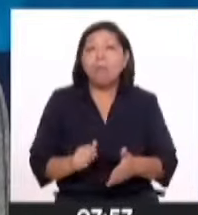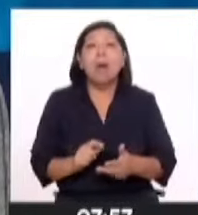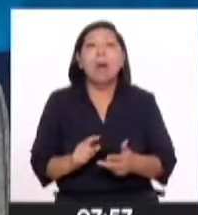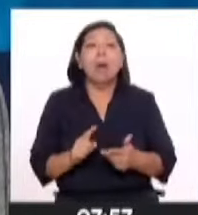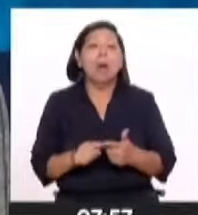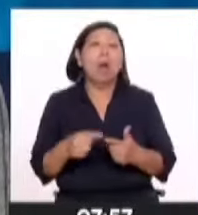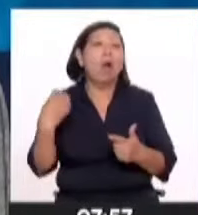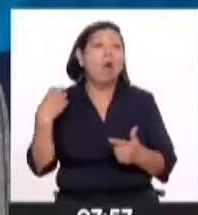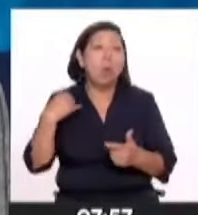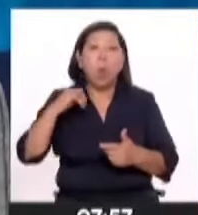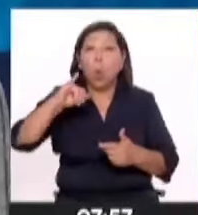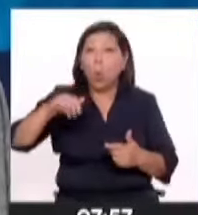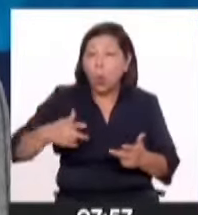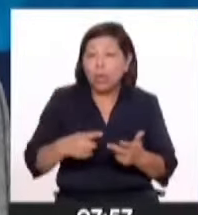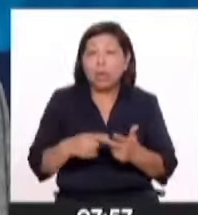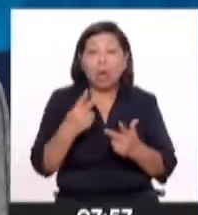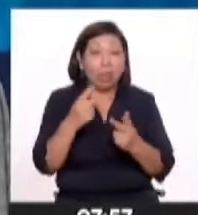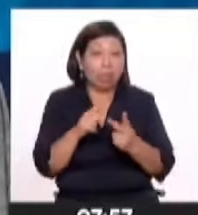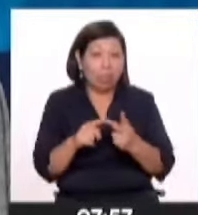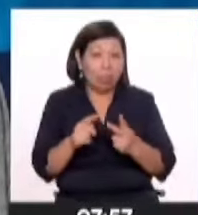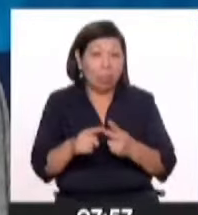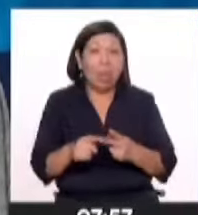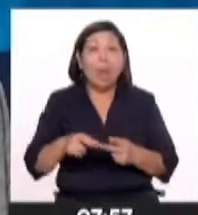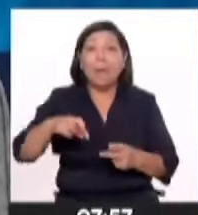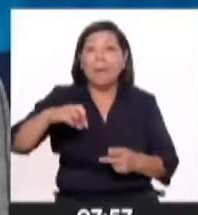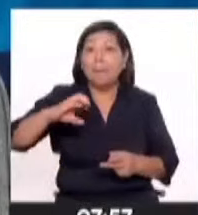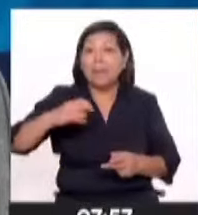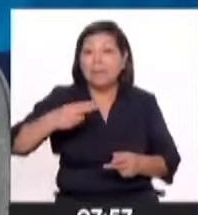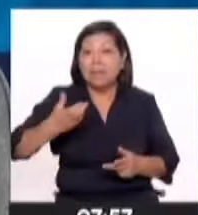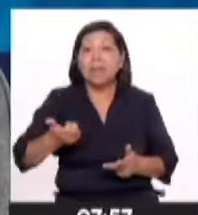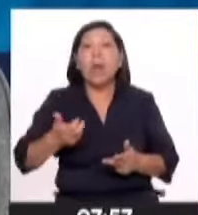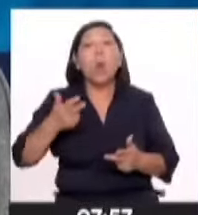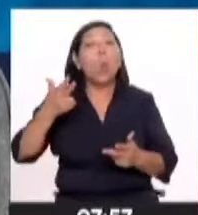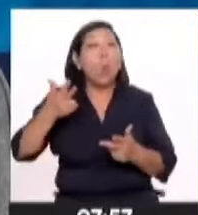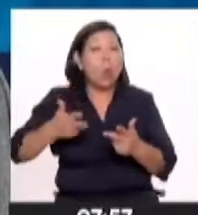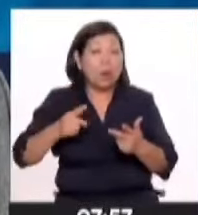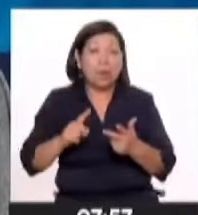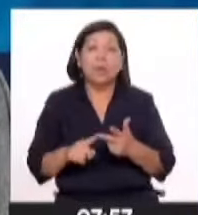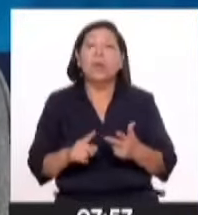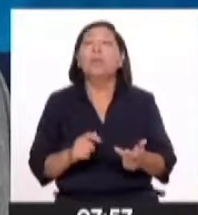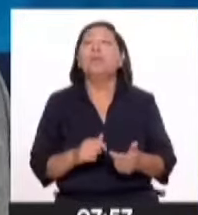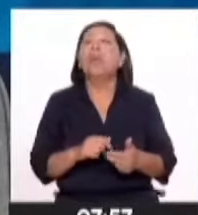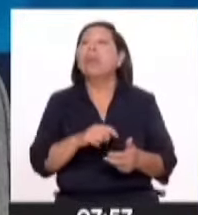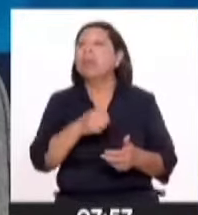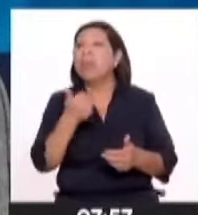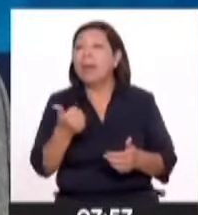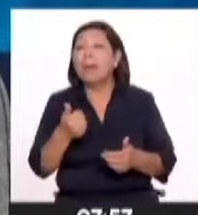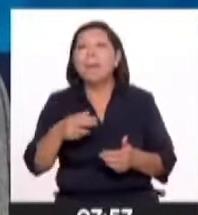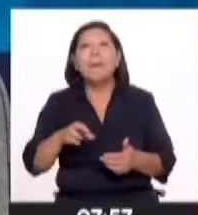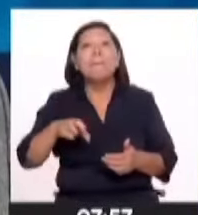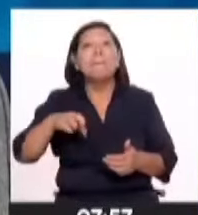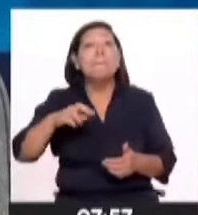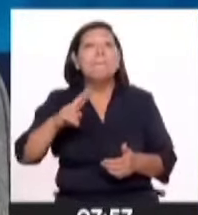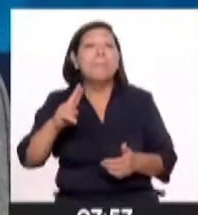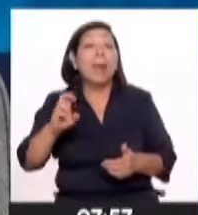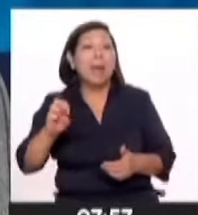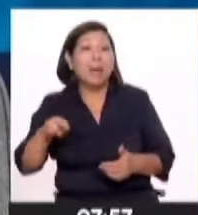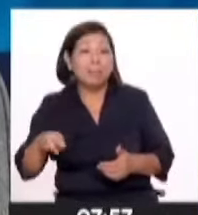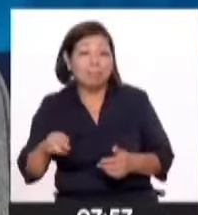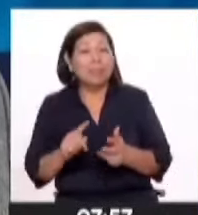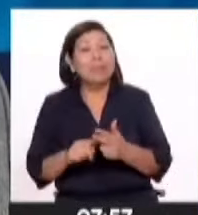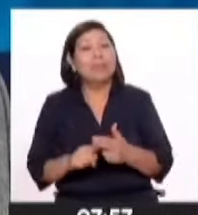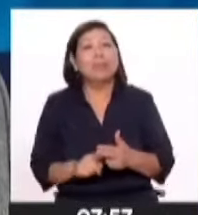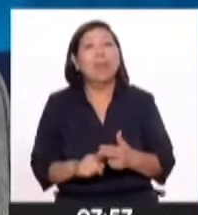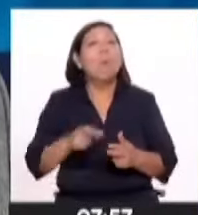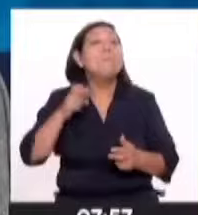en Junín, tenemos dos laboratorios en Pichanaki y en Huancayo, tenemos laboratorios en Perla del Brae, en la Convención,